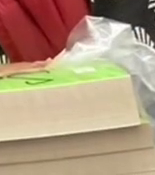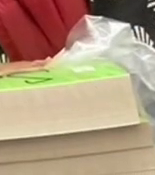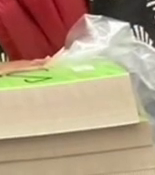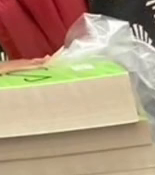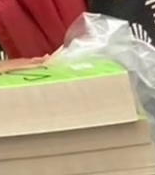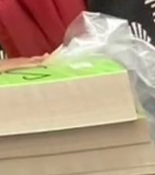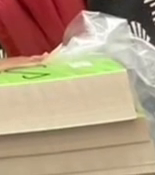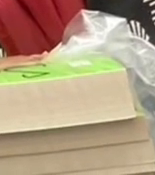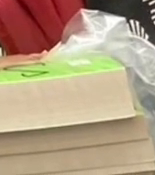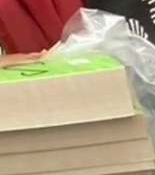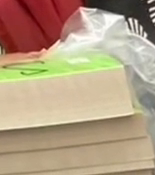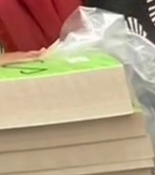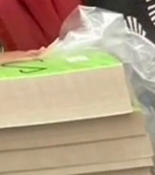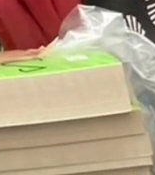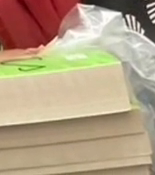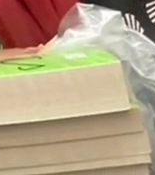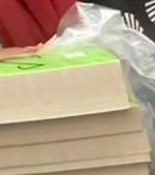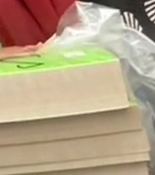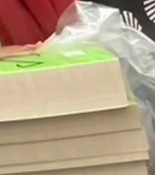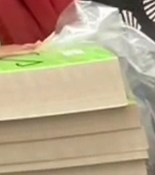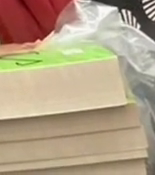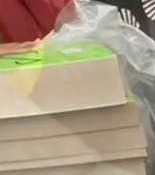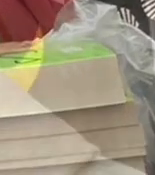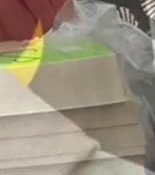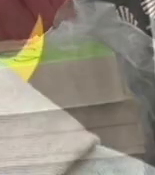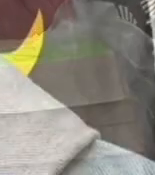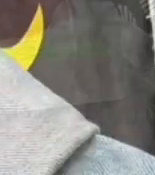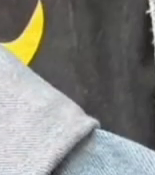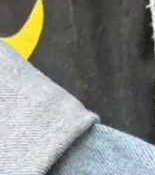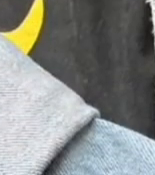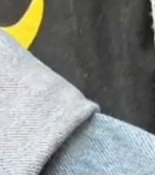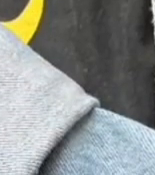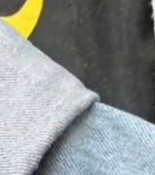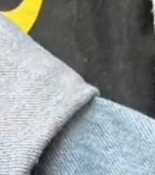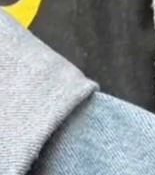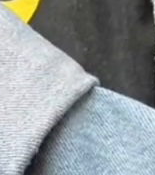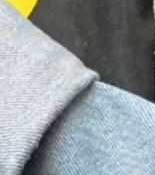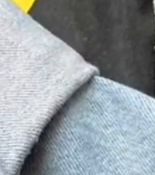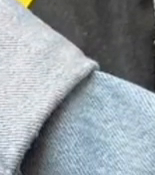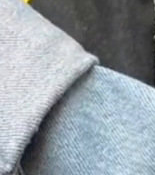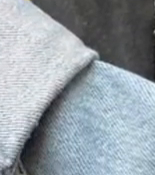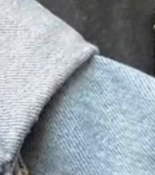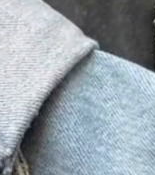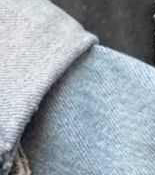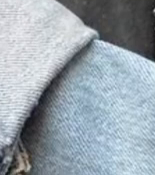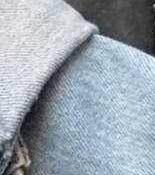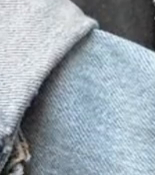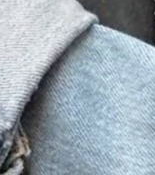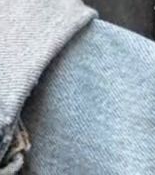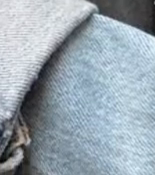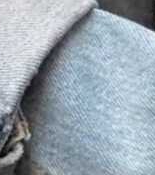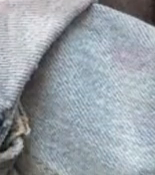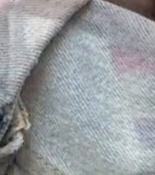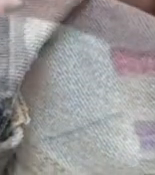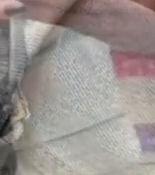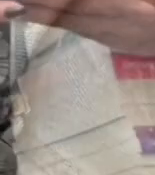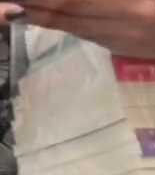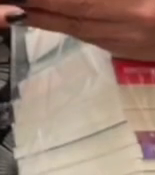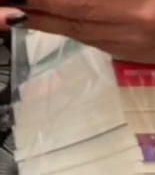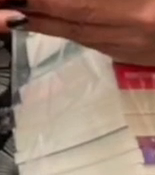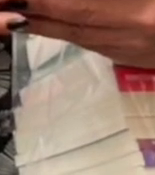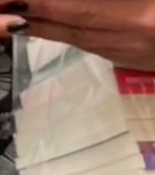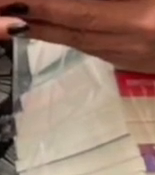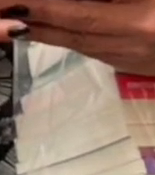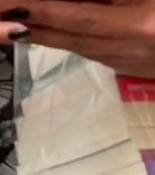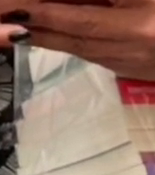pandemia, sostener la red de fomento a la lectura, que ha estado creciendo a pesar de la pandemia, y que